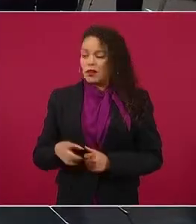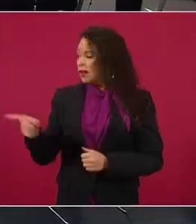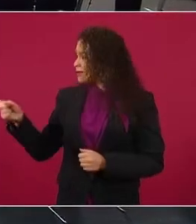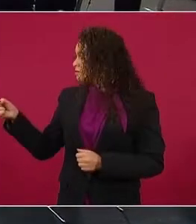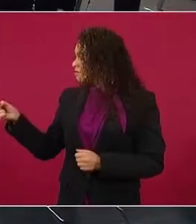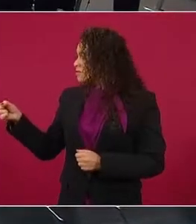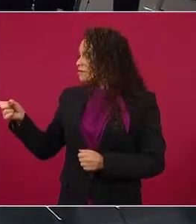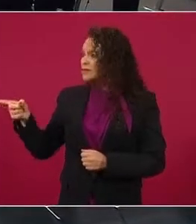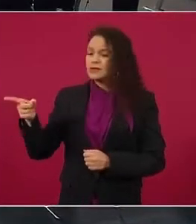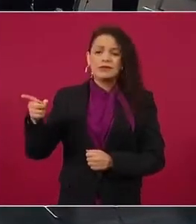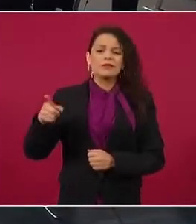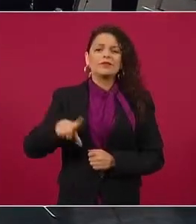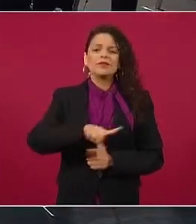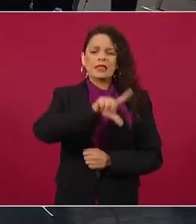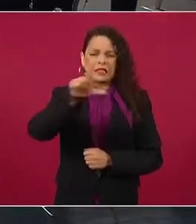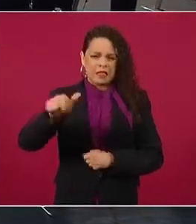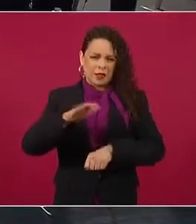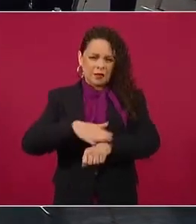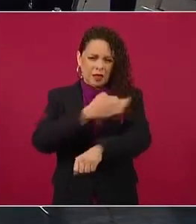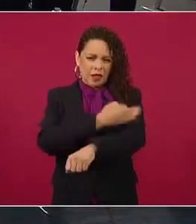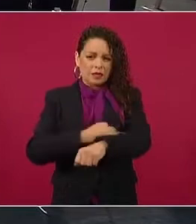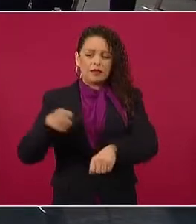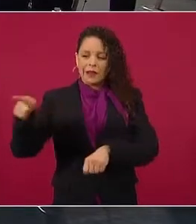al rato les dicen exactamente.